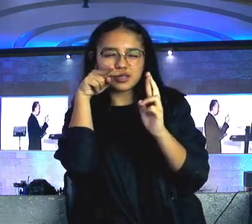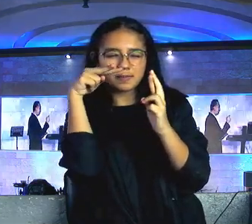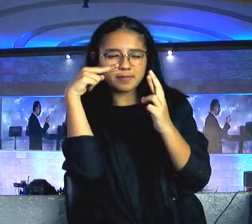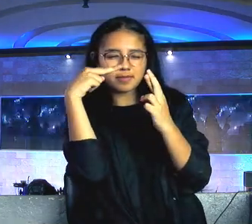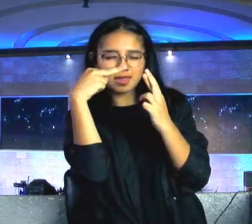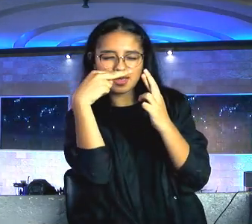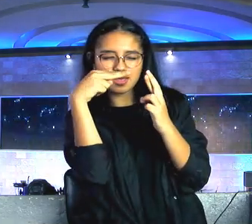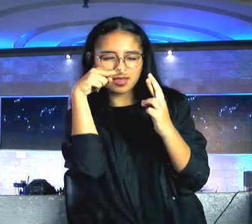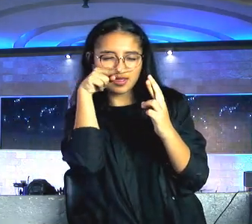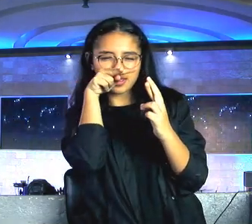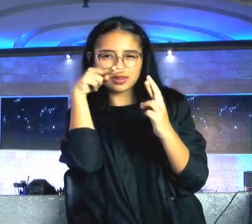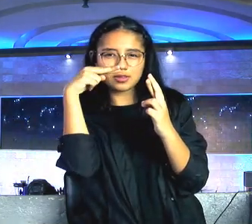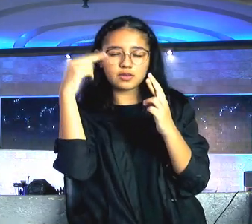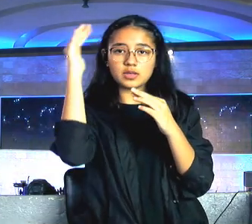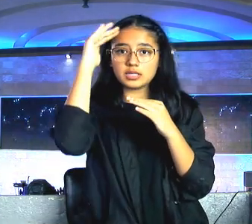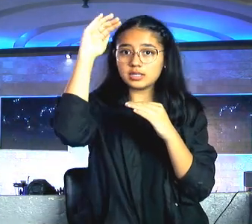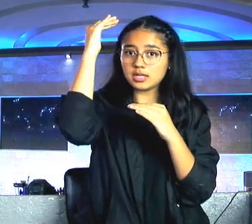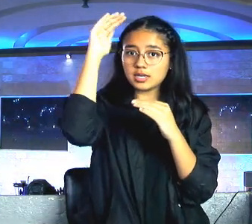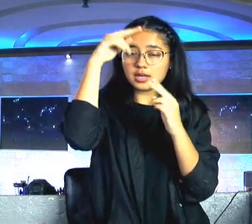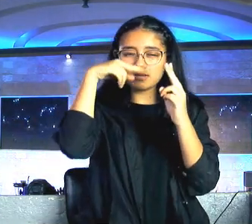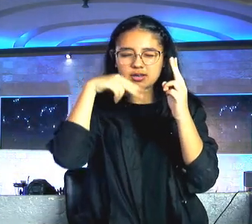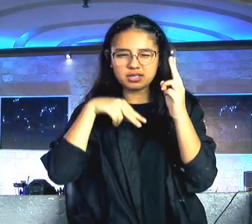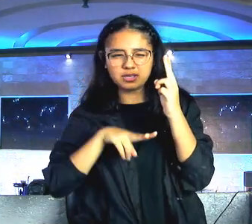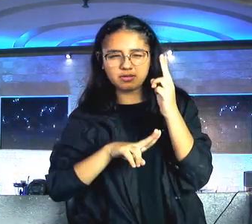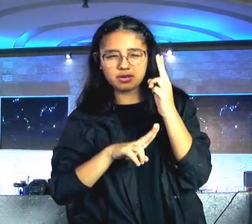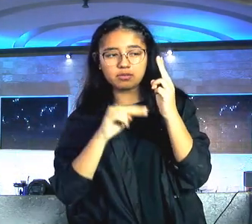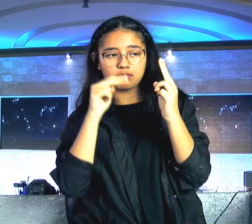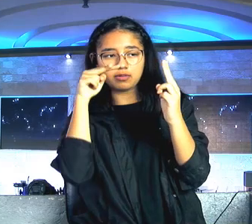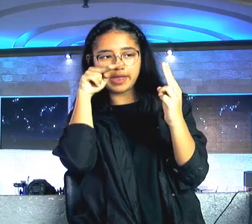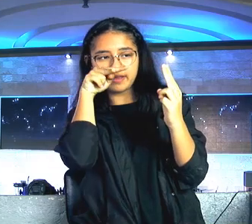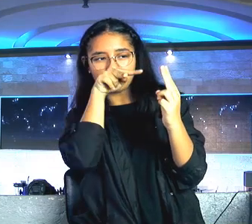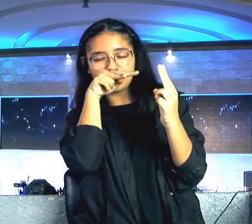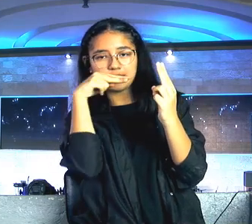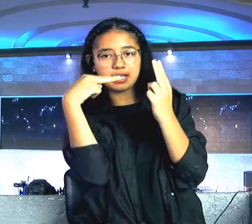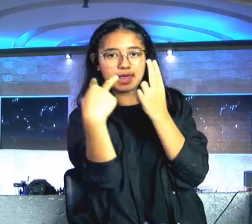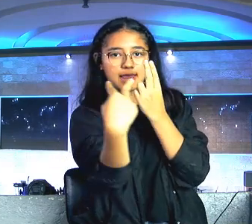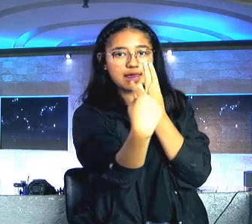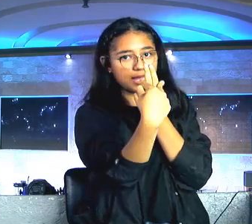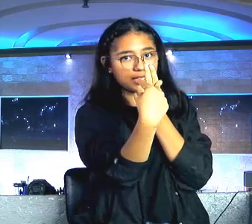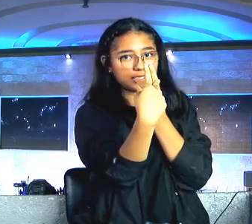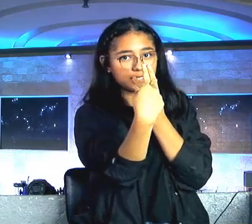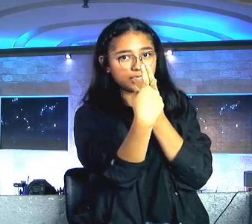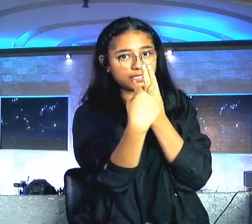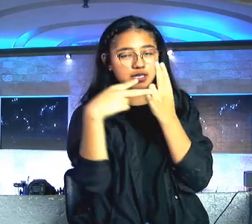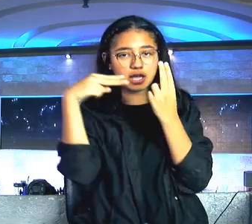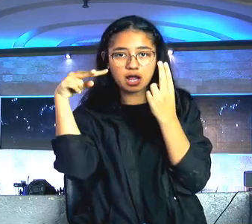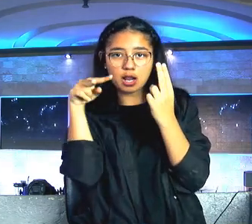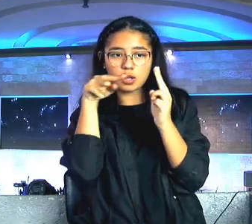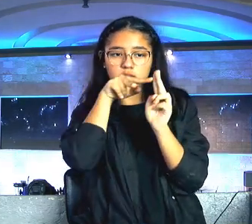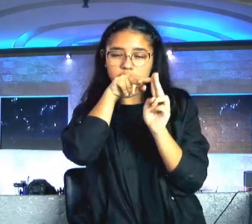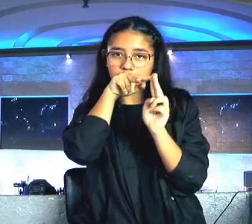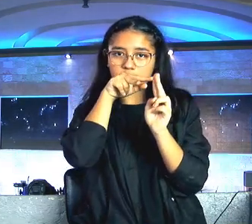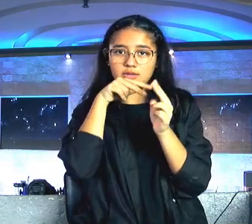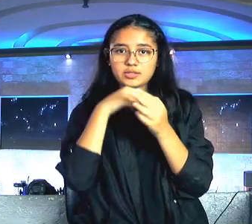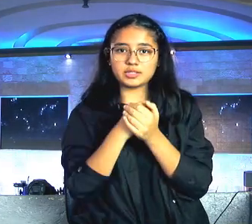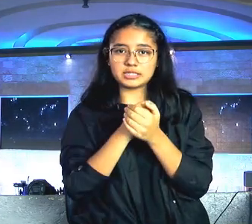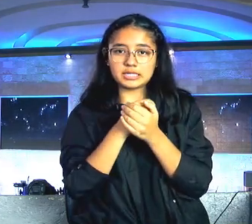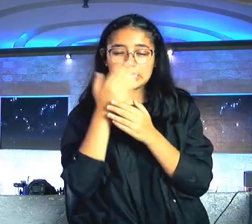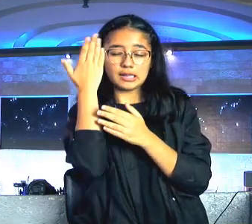arriba, desde abajo, del frente, de atrás, a los lados, en